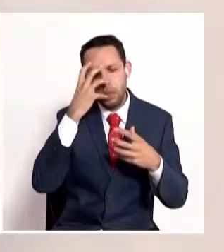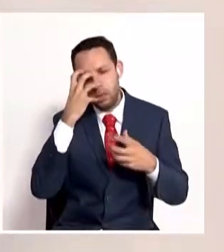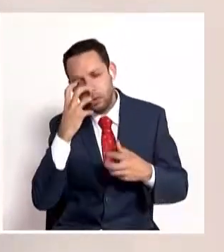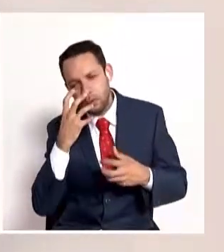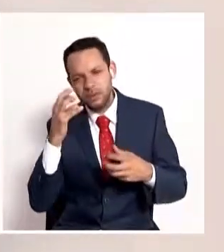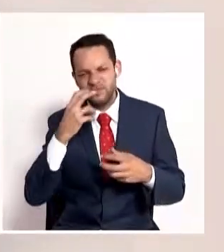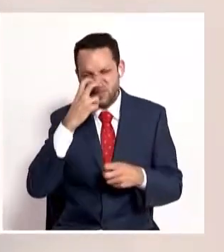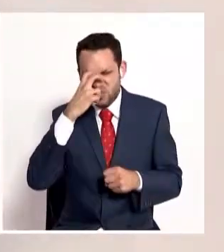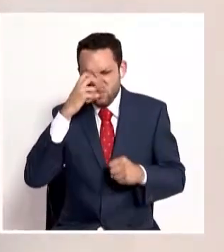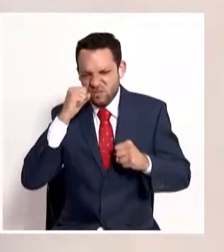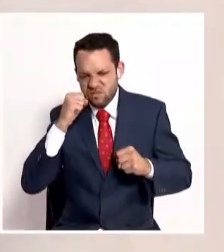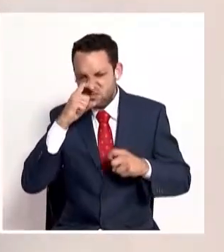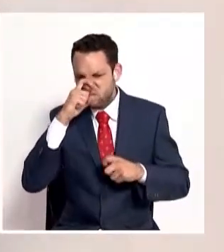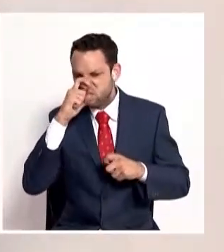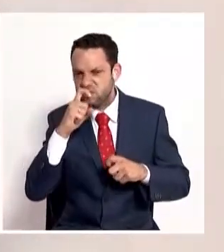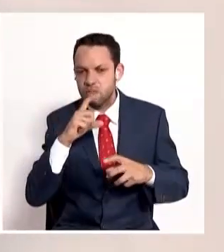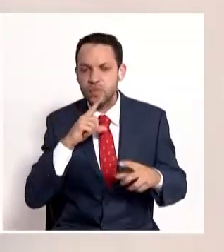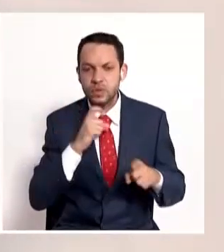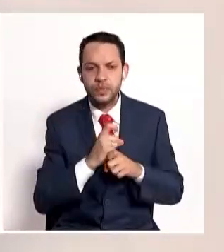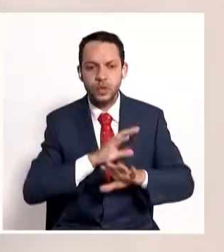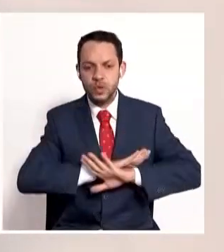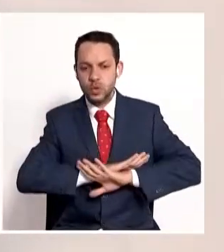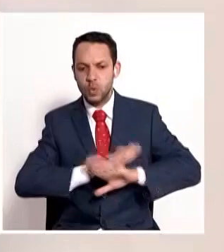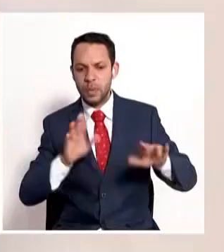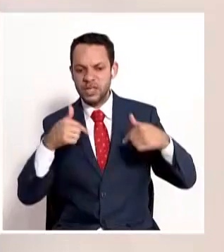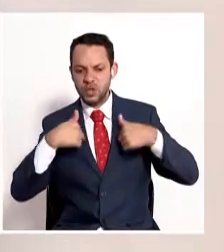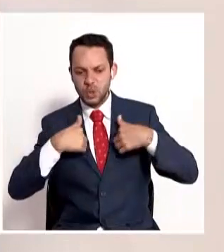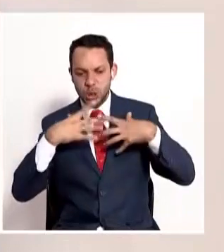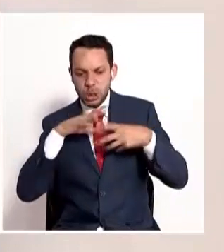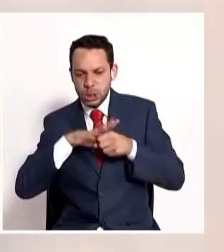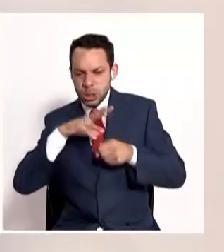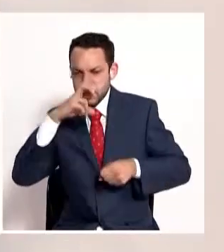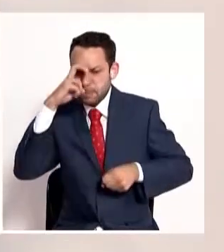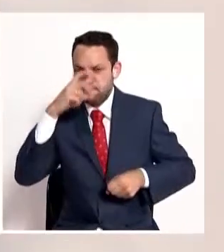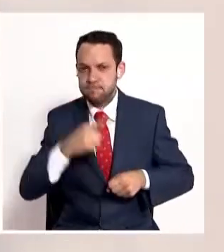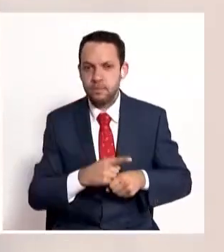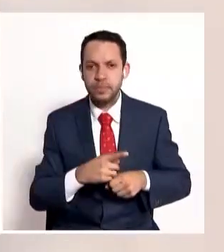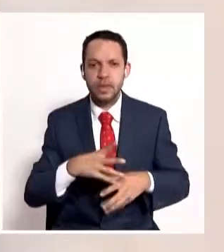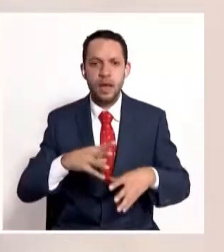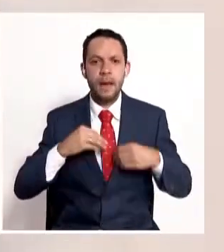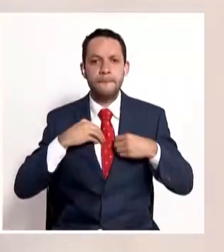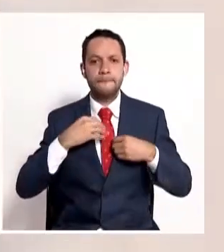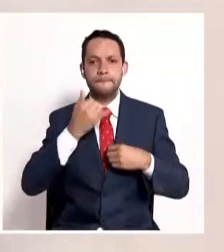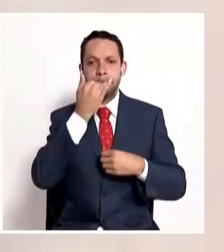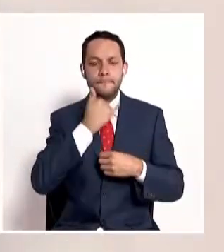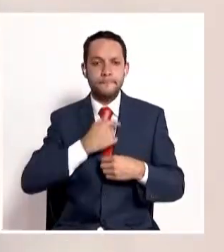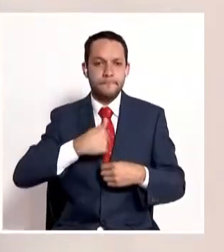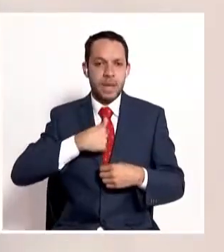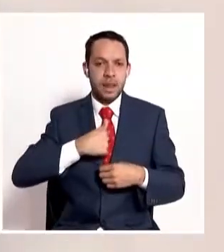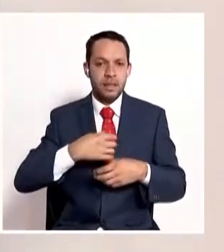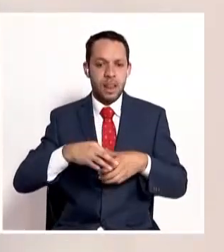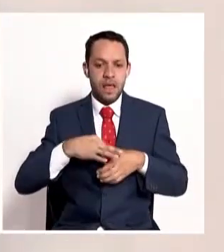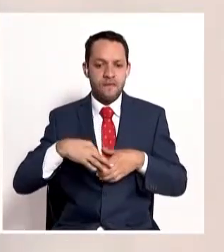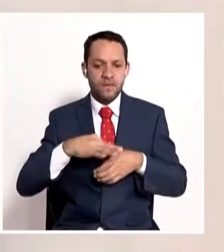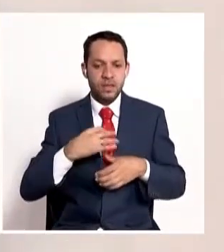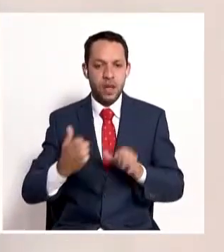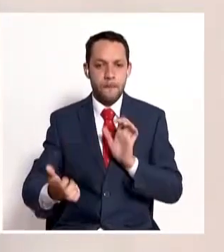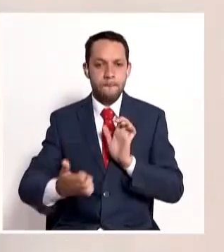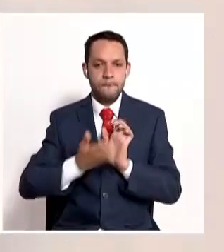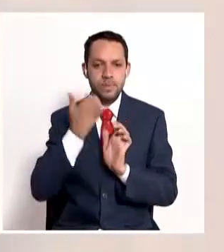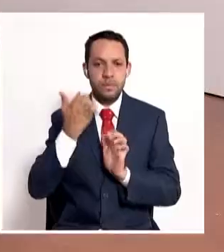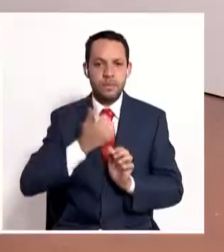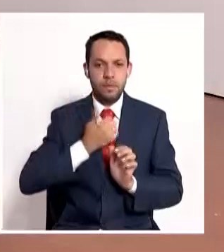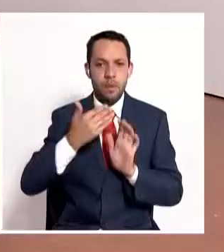radio resentimiento donde dijo yo no soy esta persona y al no reconocerse sus propias defensas comienzan a atacarlo entonces